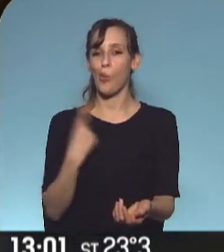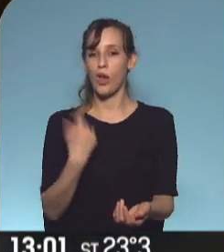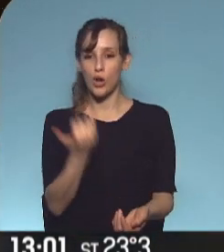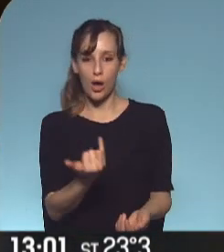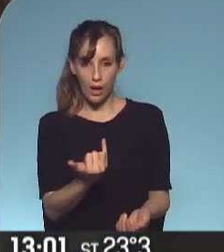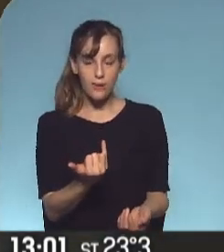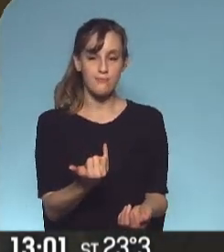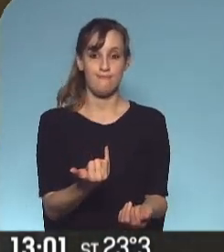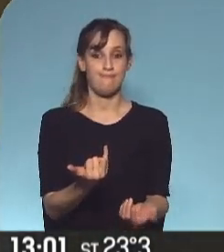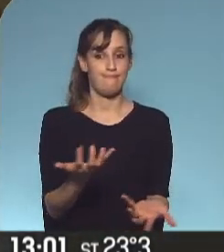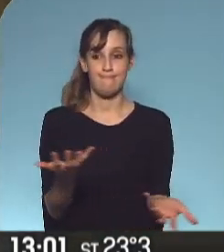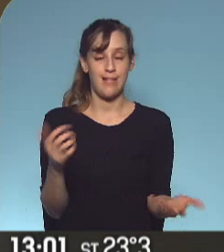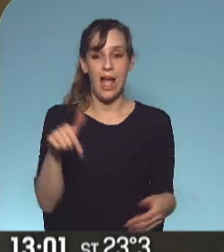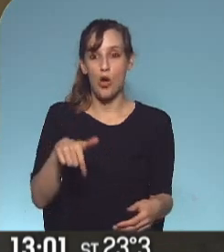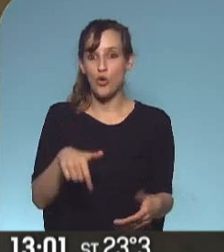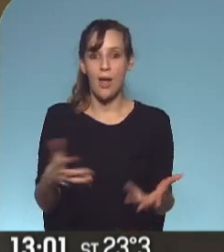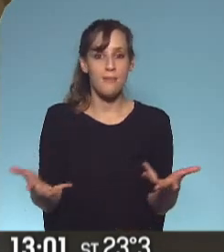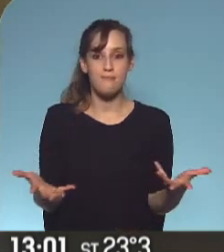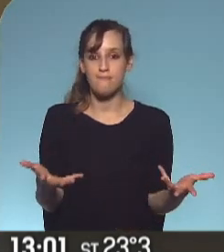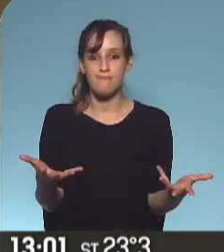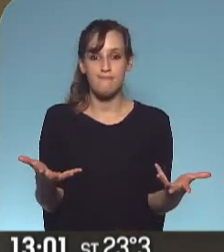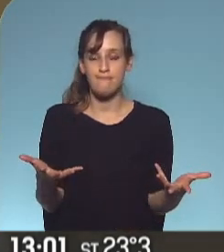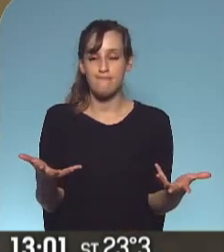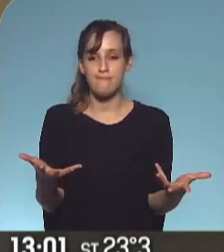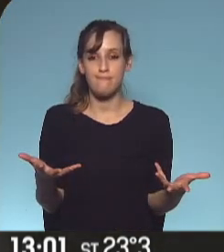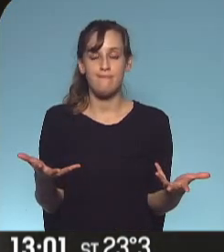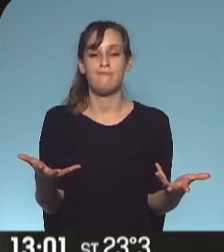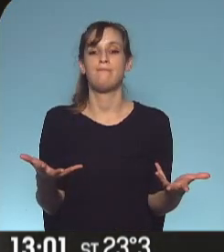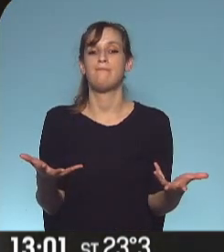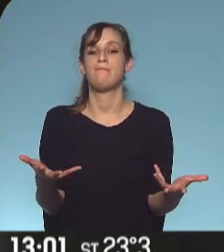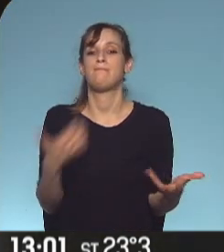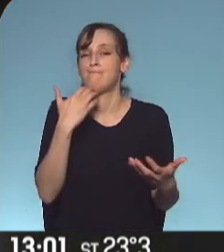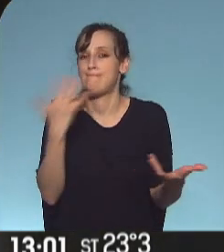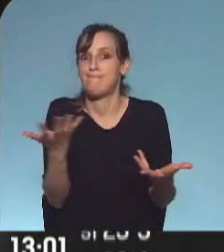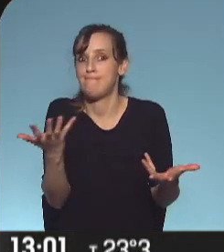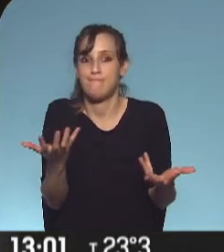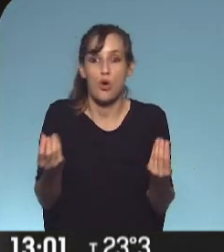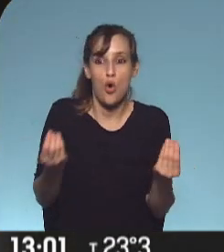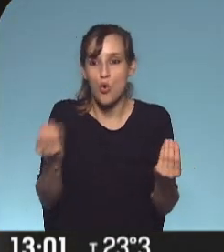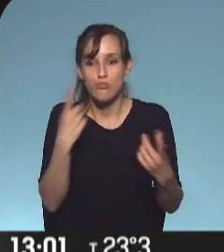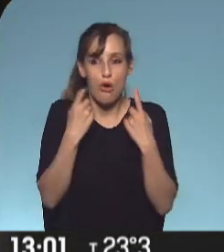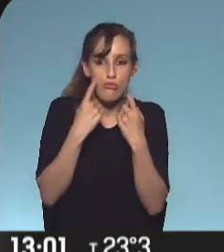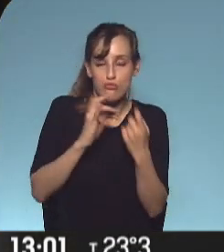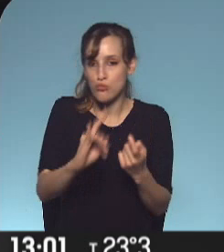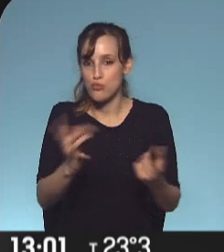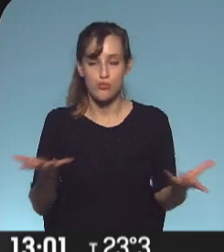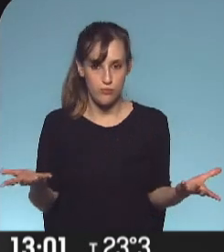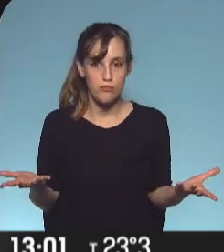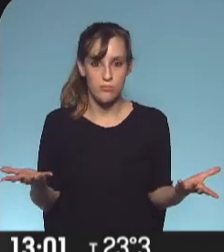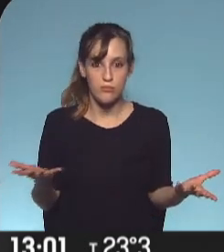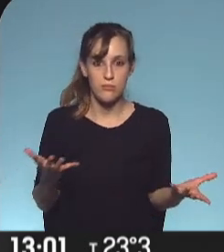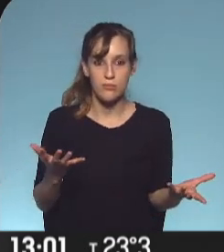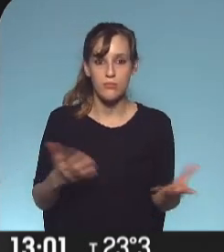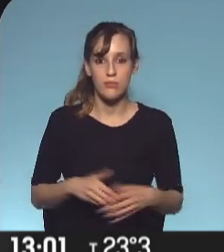de cómo hace para que para que no quepan dudas de que eso lo va a controlar el gol de gianfranco